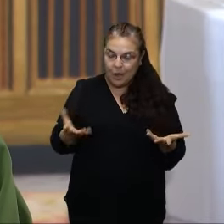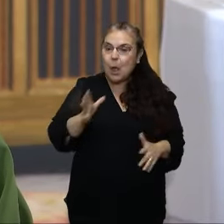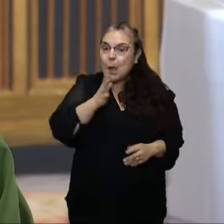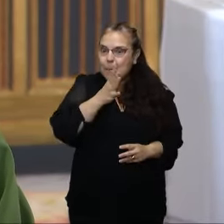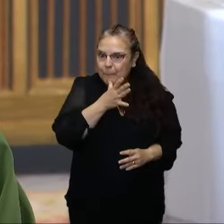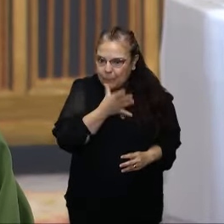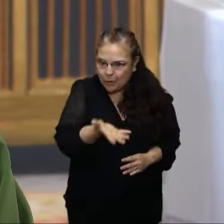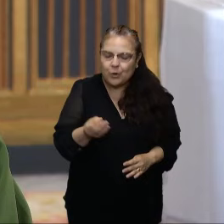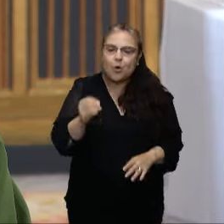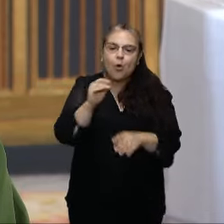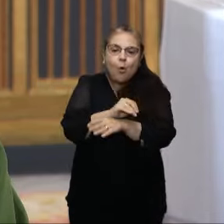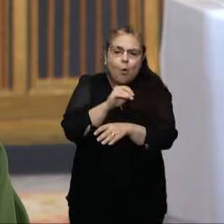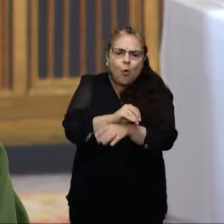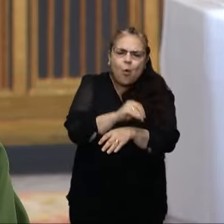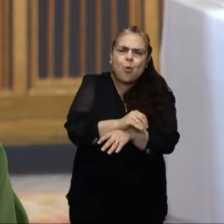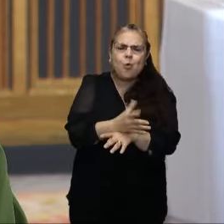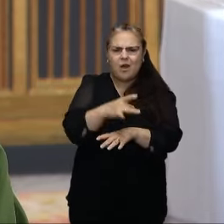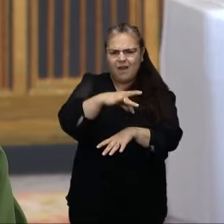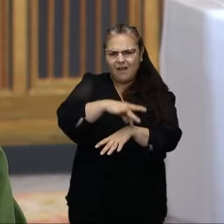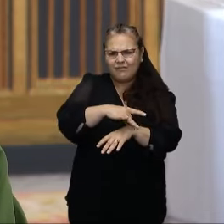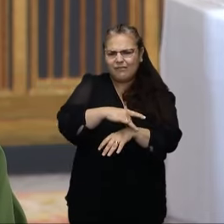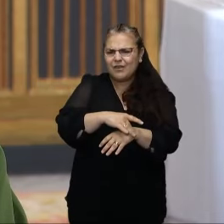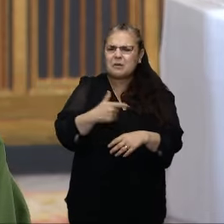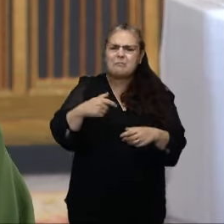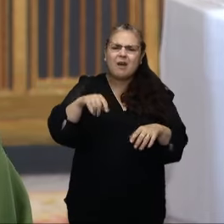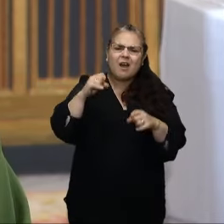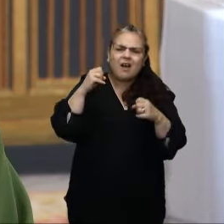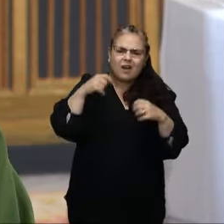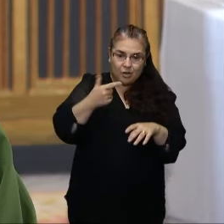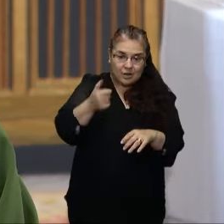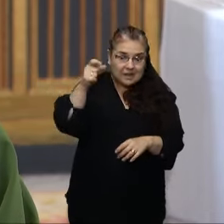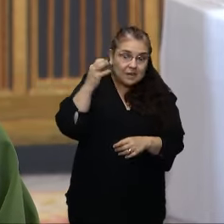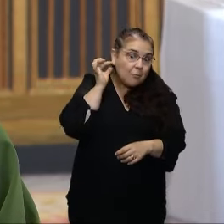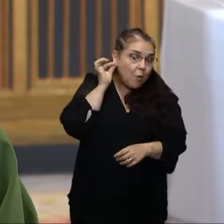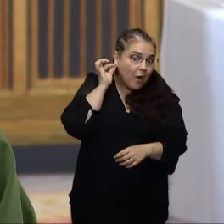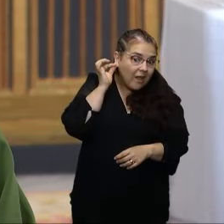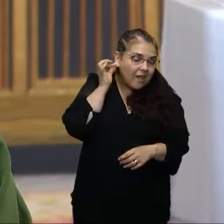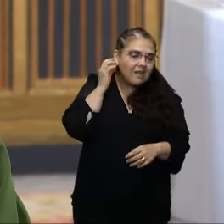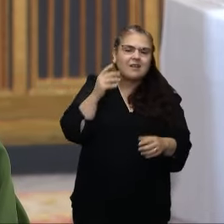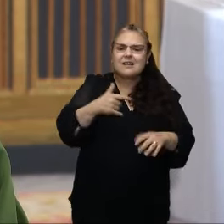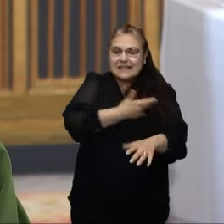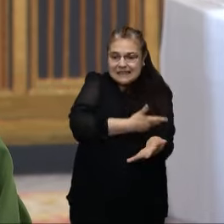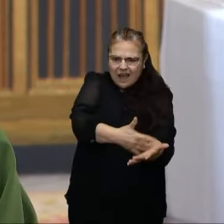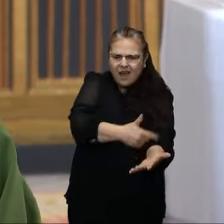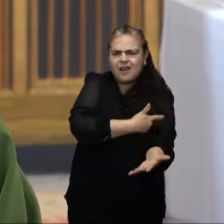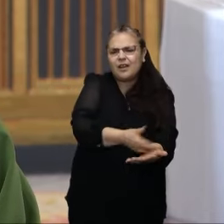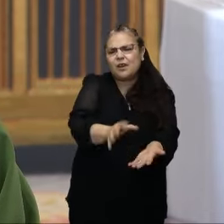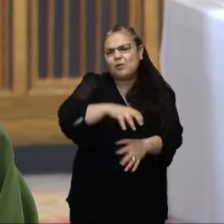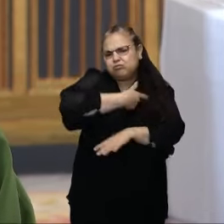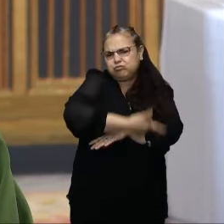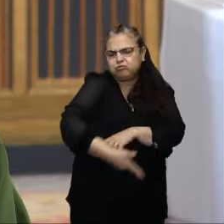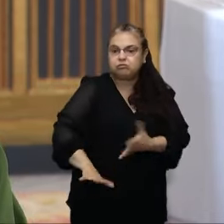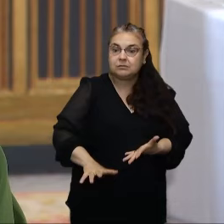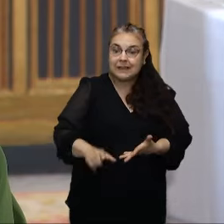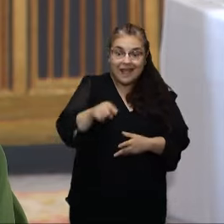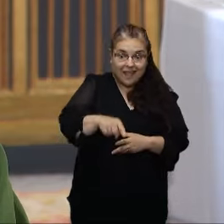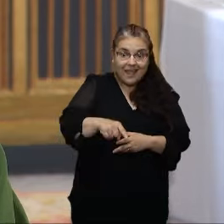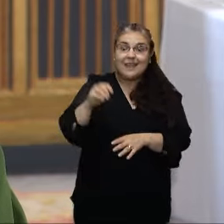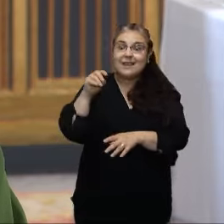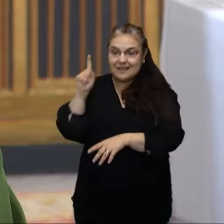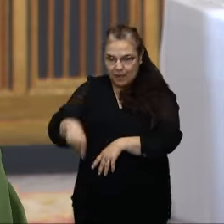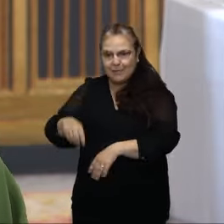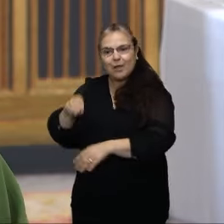hemorroísa, que llevaba 12 años con flujos de sangre, y la curación de la hija de este jefe